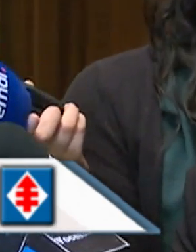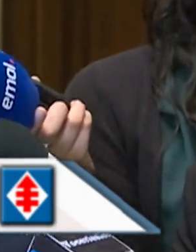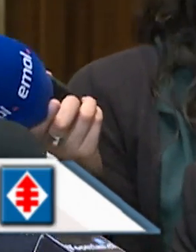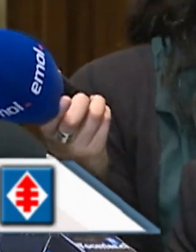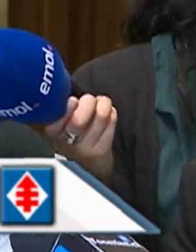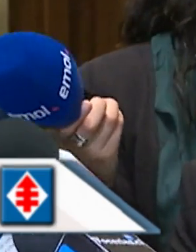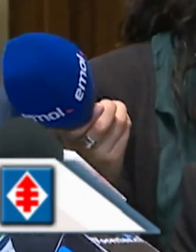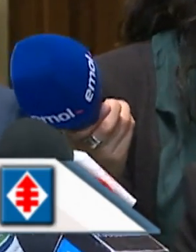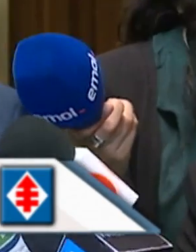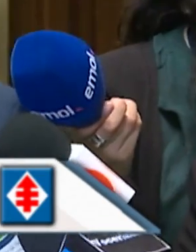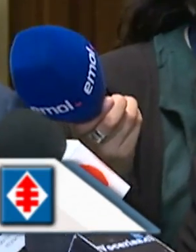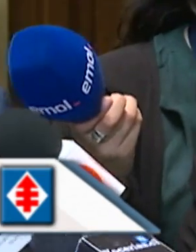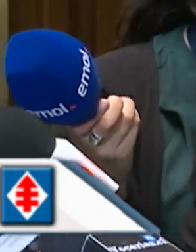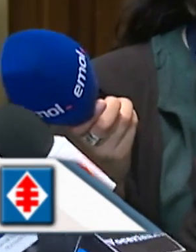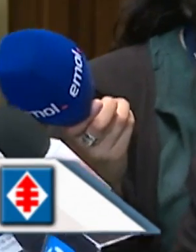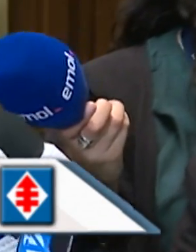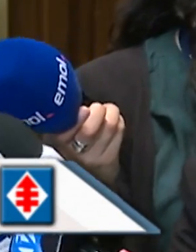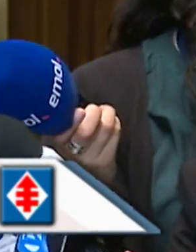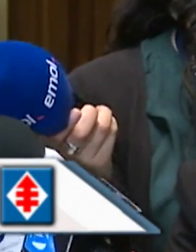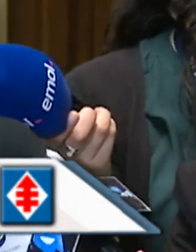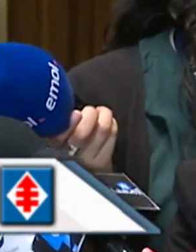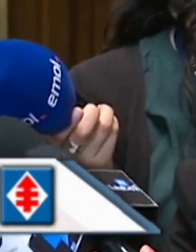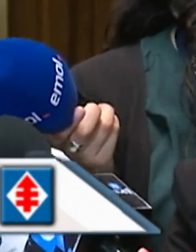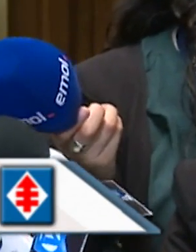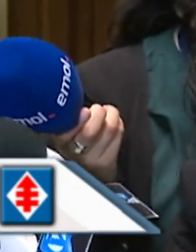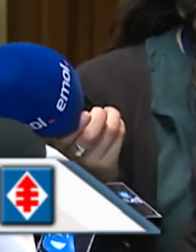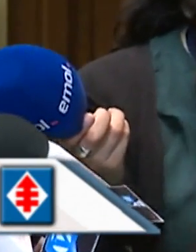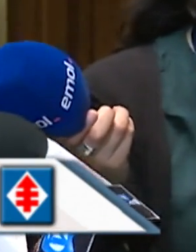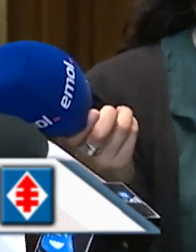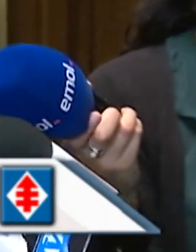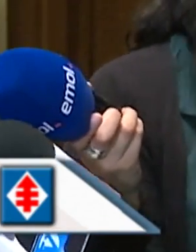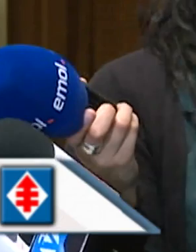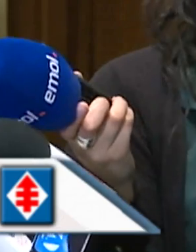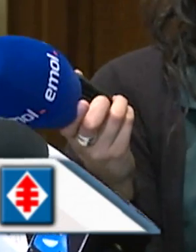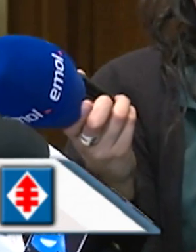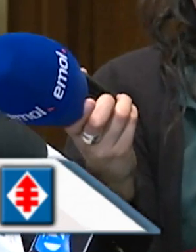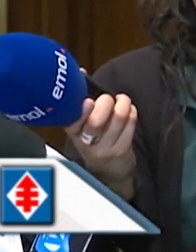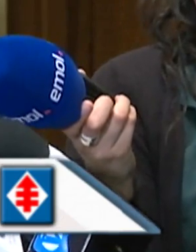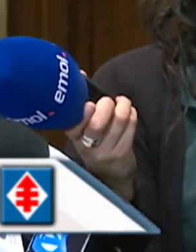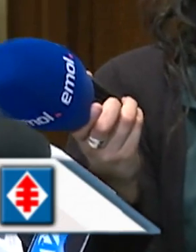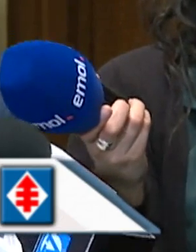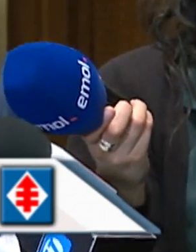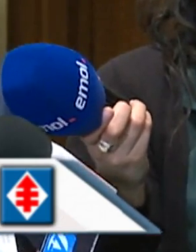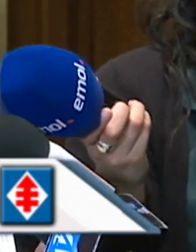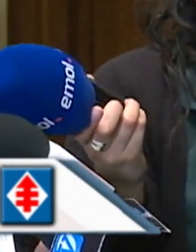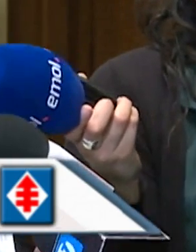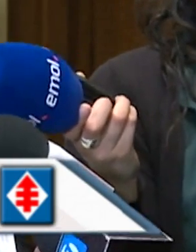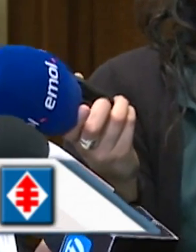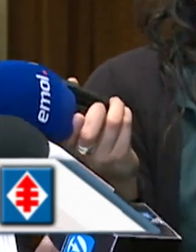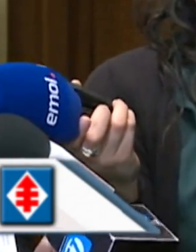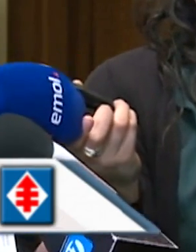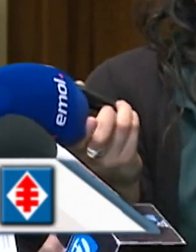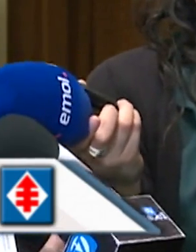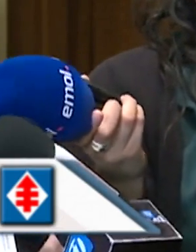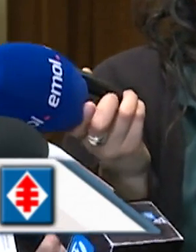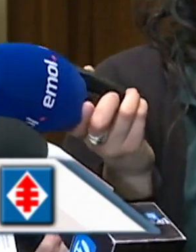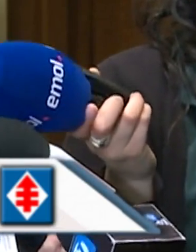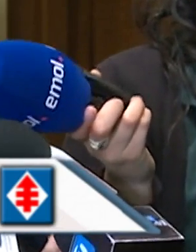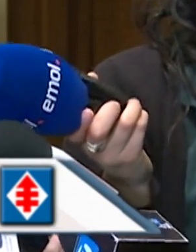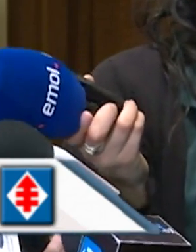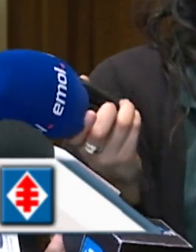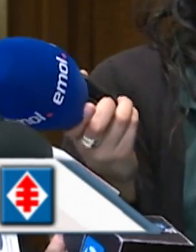que pone de rodillas a los consumidores y que ha cedido al lobby de los centros comerciales lo digo porque esto es menos de lo que consiguió en su momento